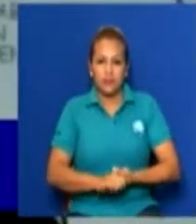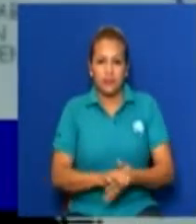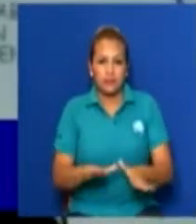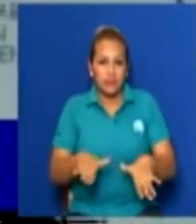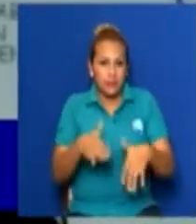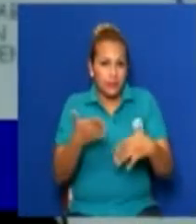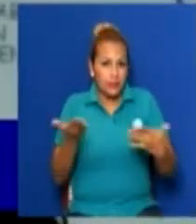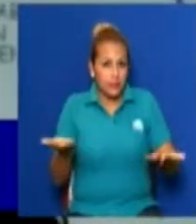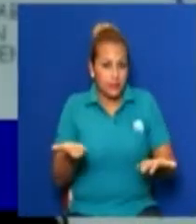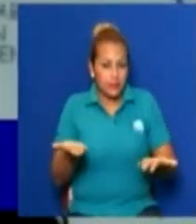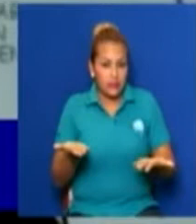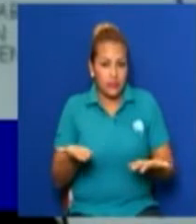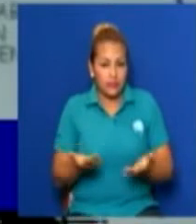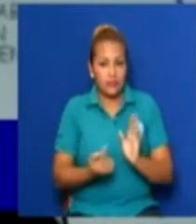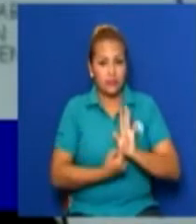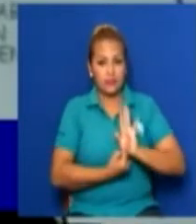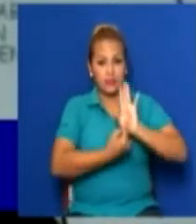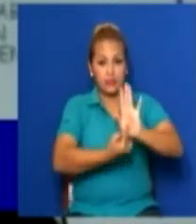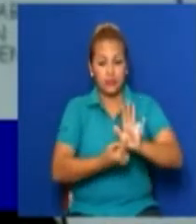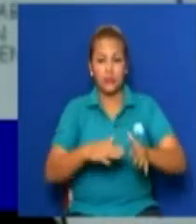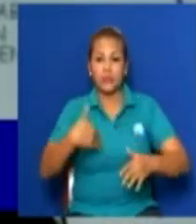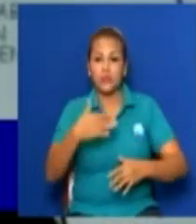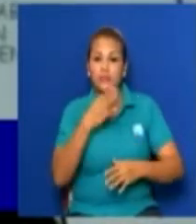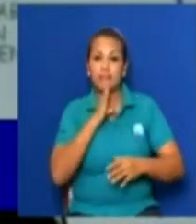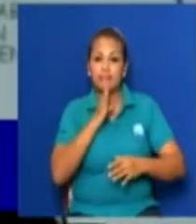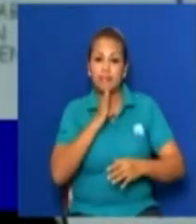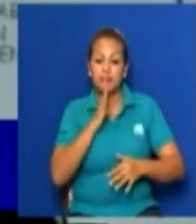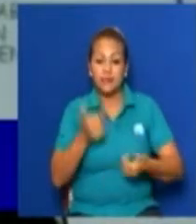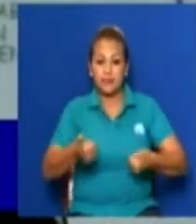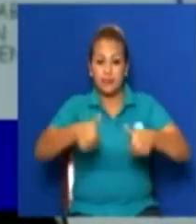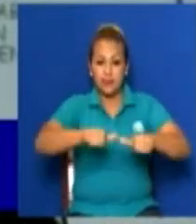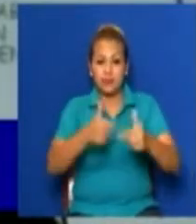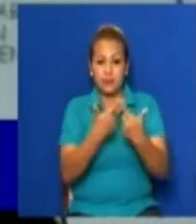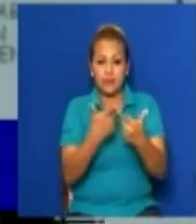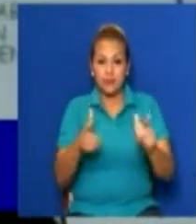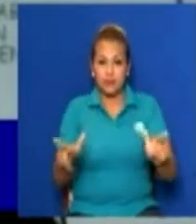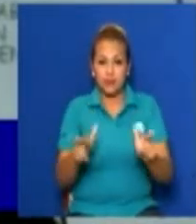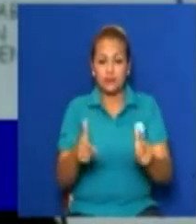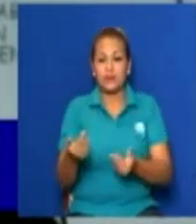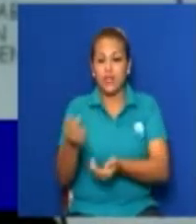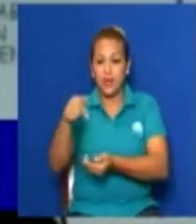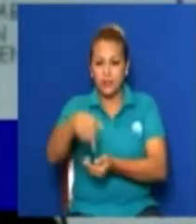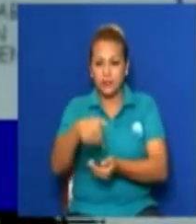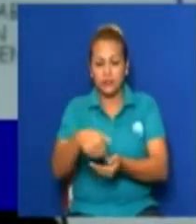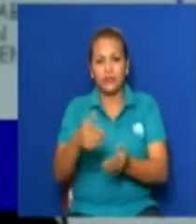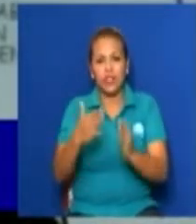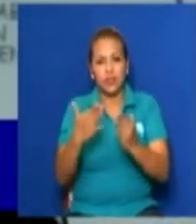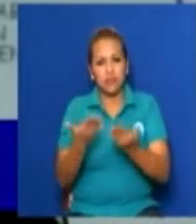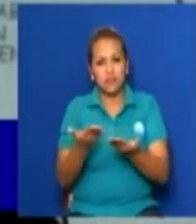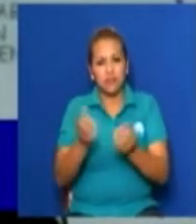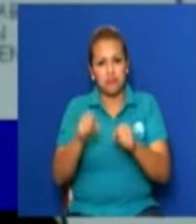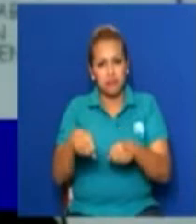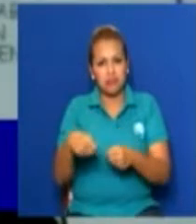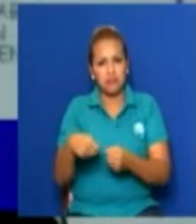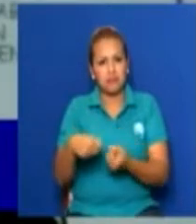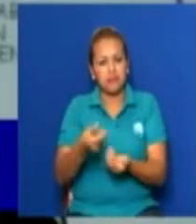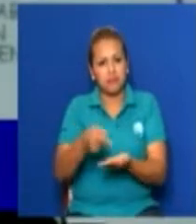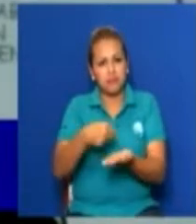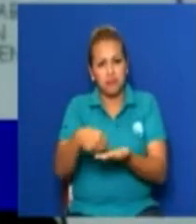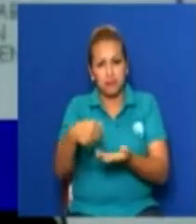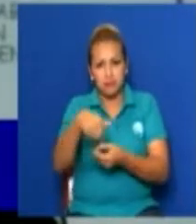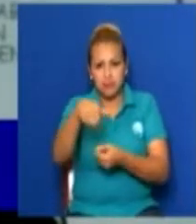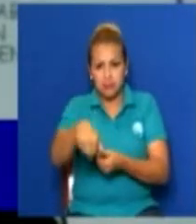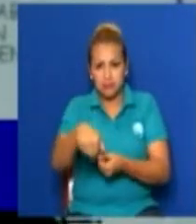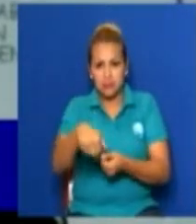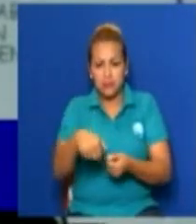entonces, por ejemplo, cuando hablamos del convenio de la libertad sindical, el objetivo es asegurar la protección